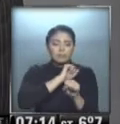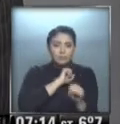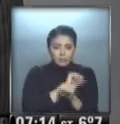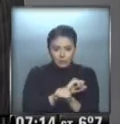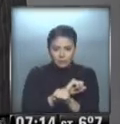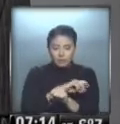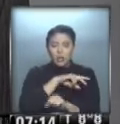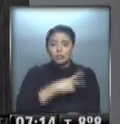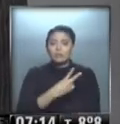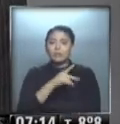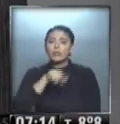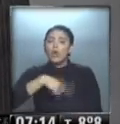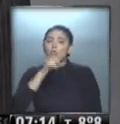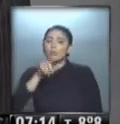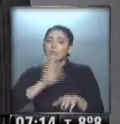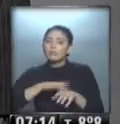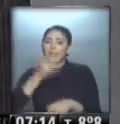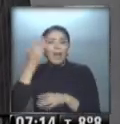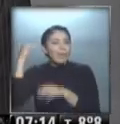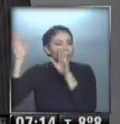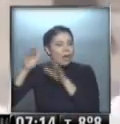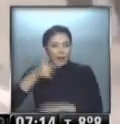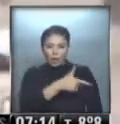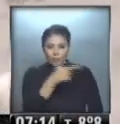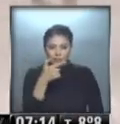imputados bajo el cargo de homicidio premeditado.